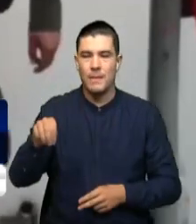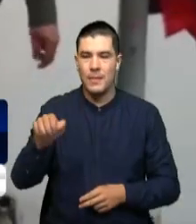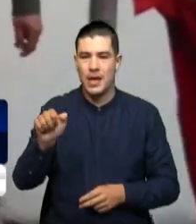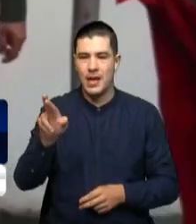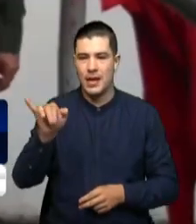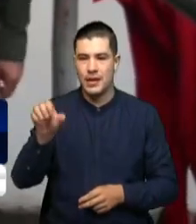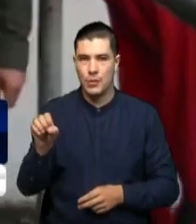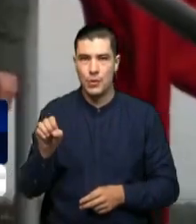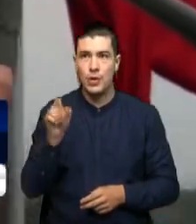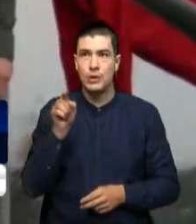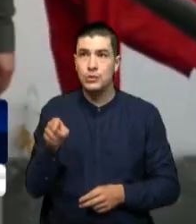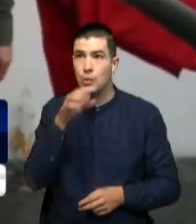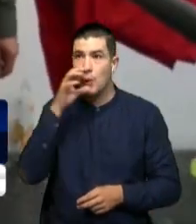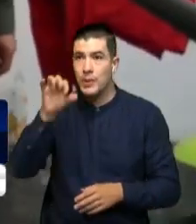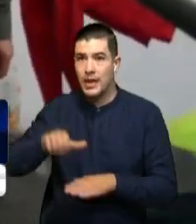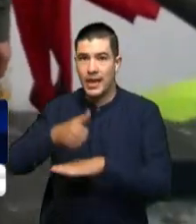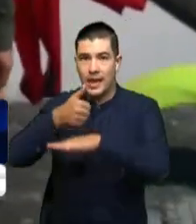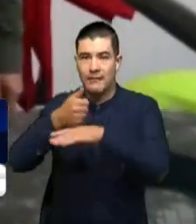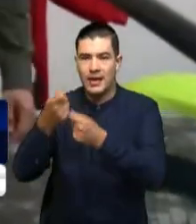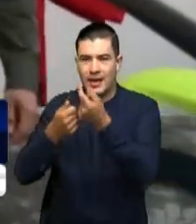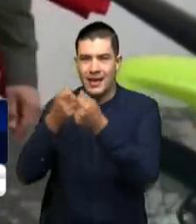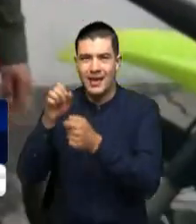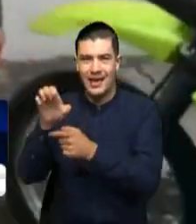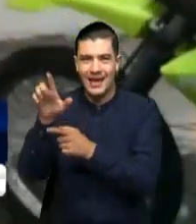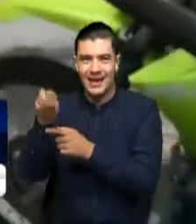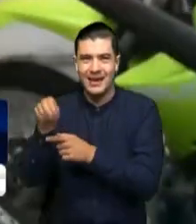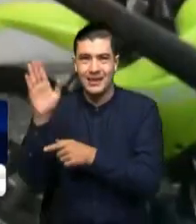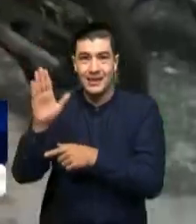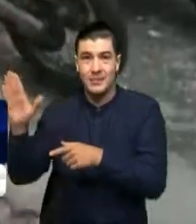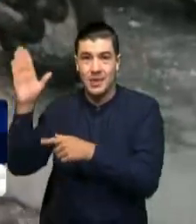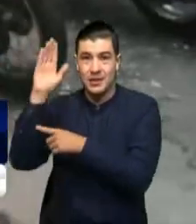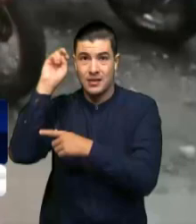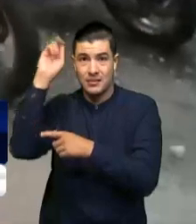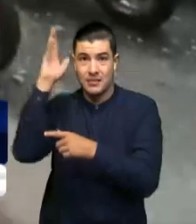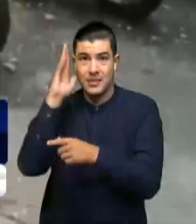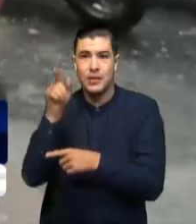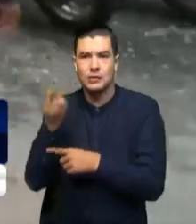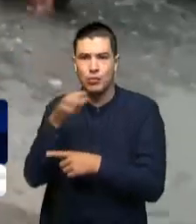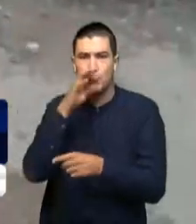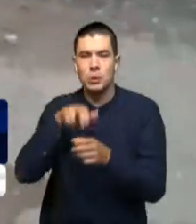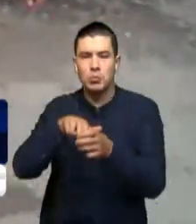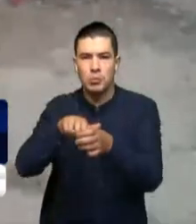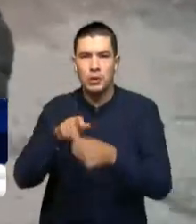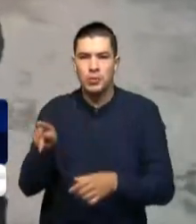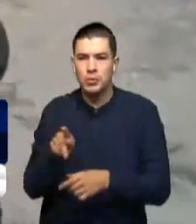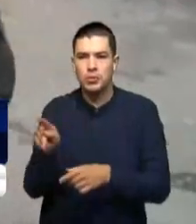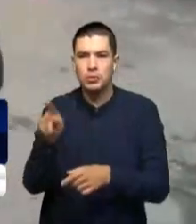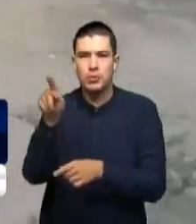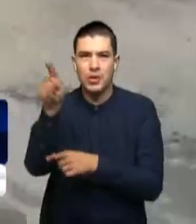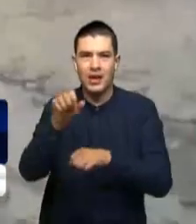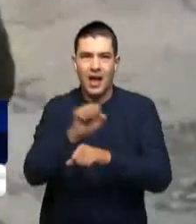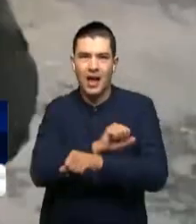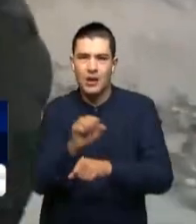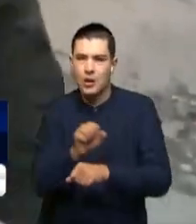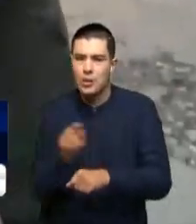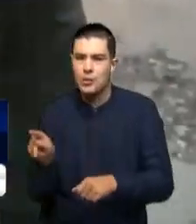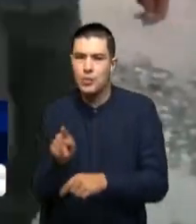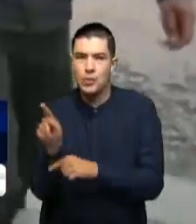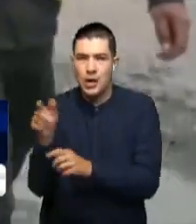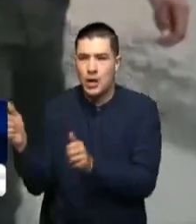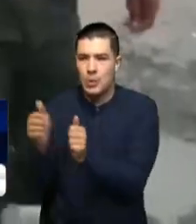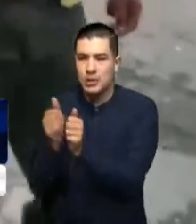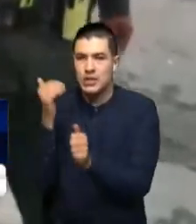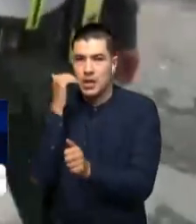el presunto jefe de finanzas de la ln en el norte de santander se desplazaba por la vía en una camioneta con una mujer